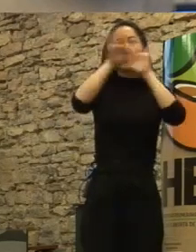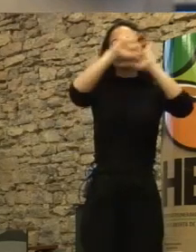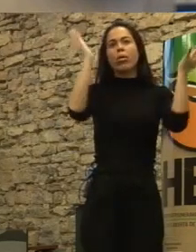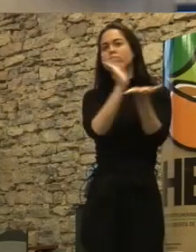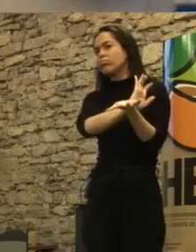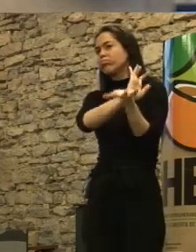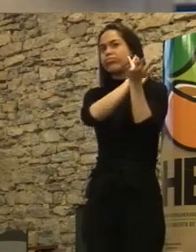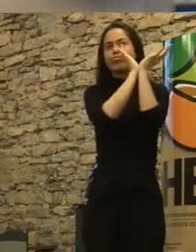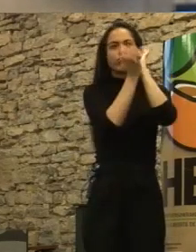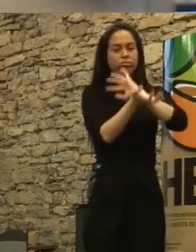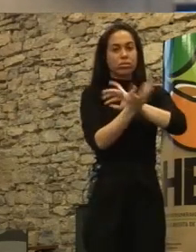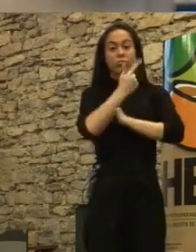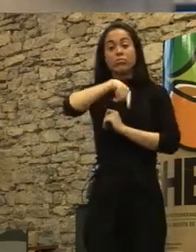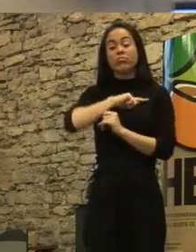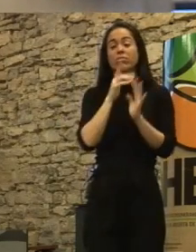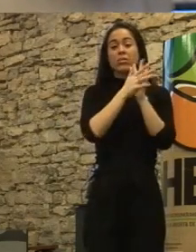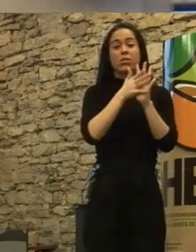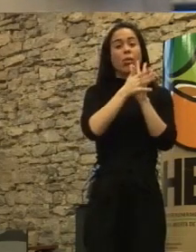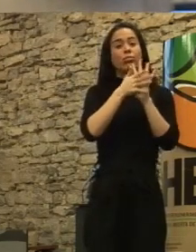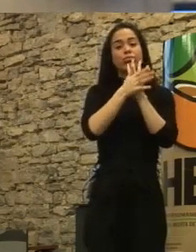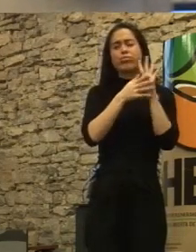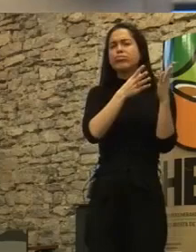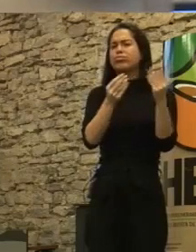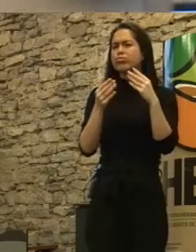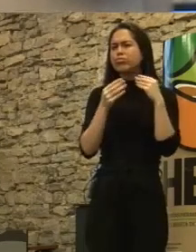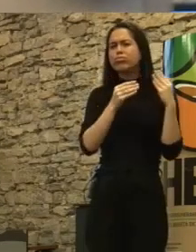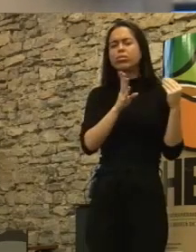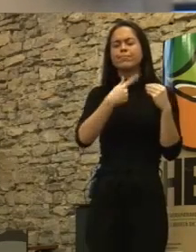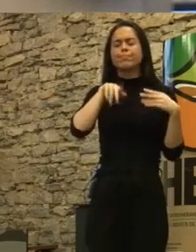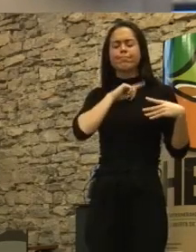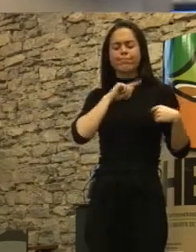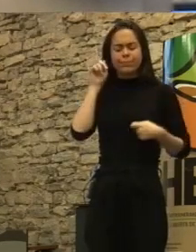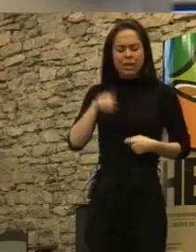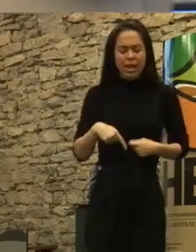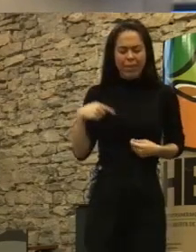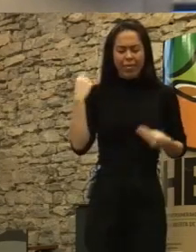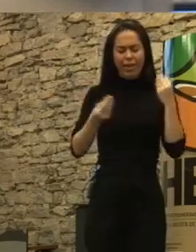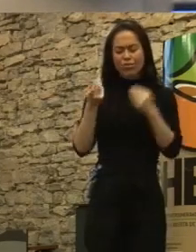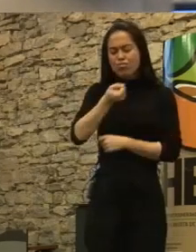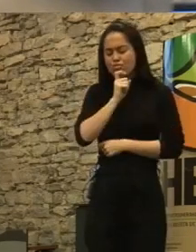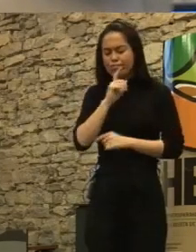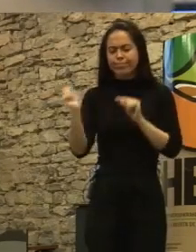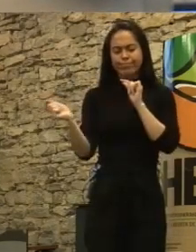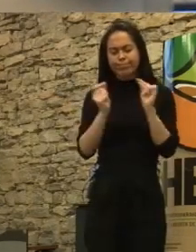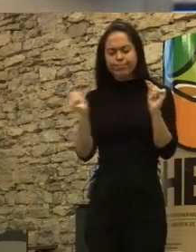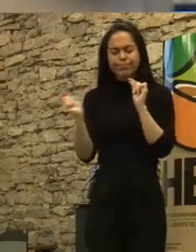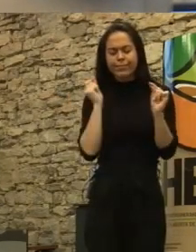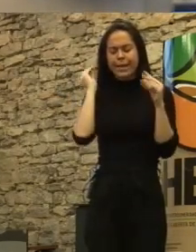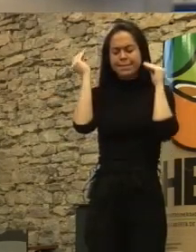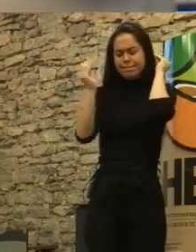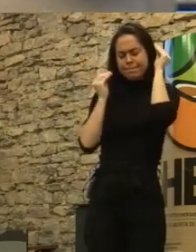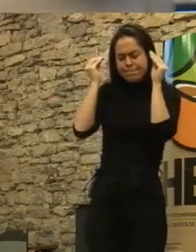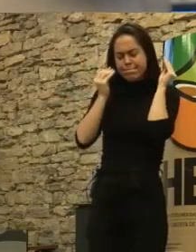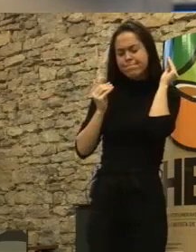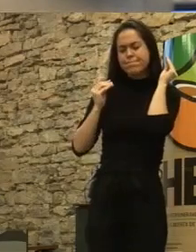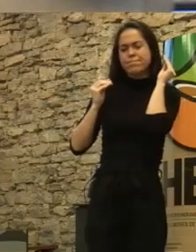Porque hablamos mucho de cómo hacer, discutimos, teorizamos, debatimos, reflexionamos, y